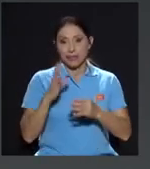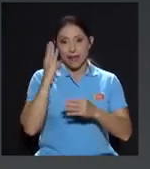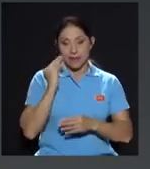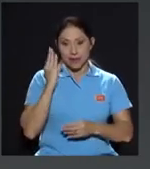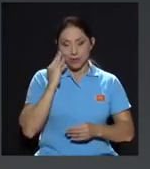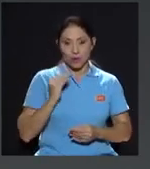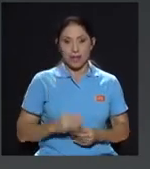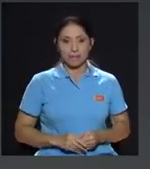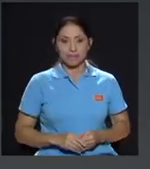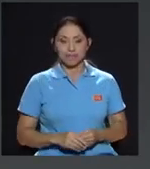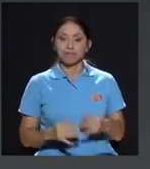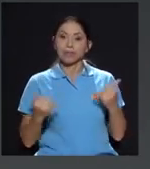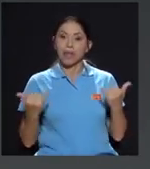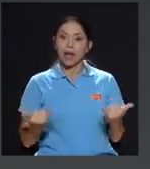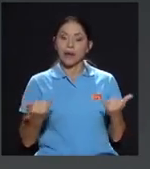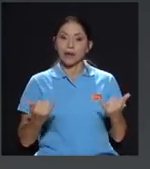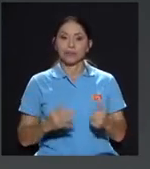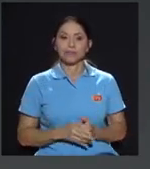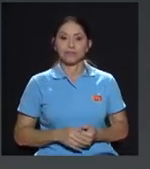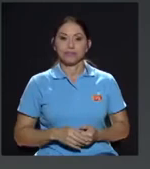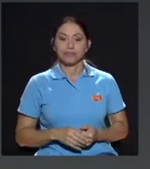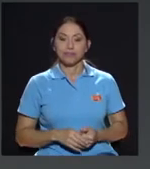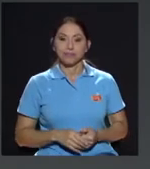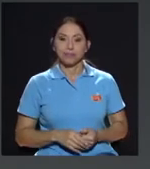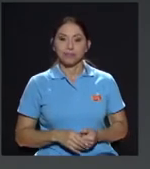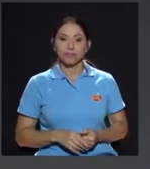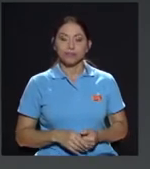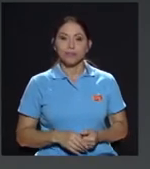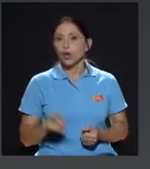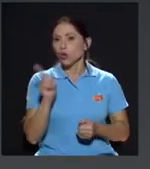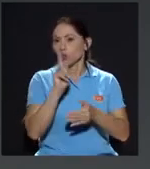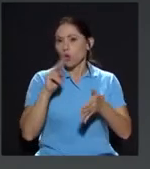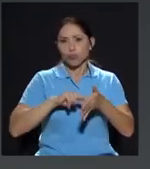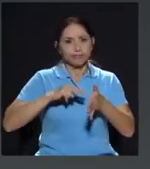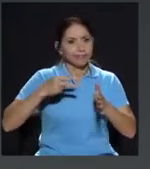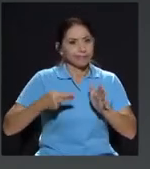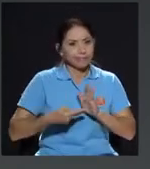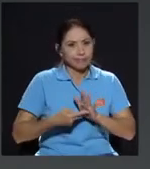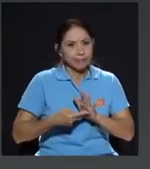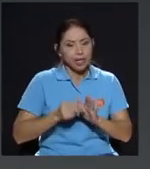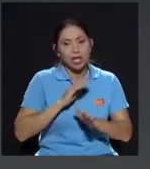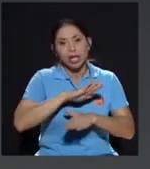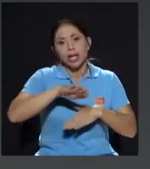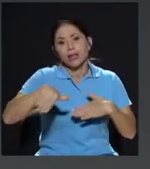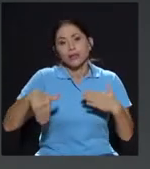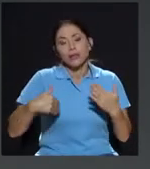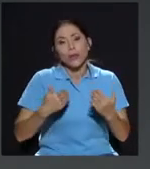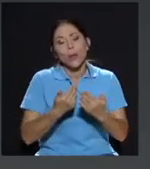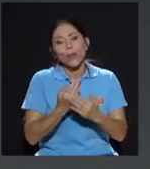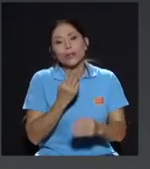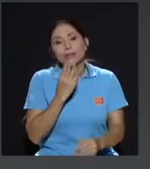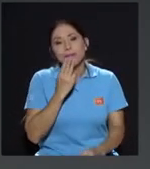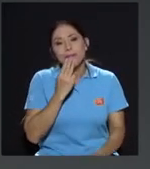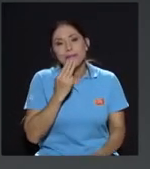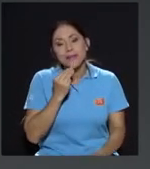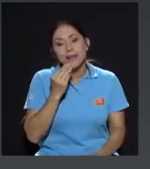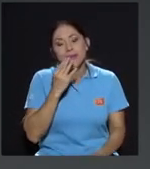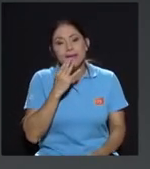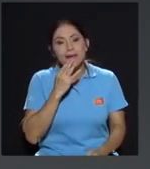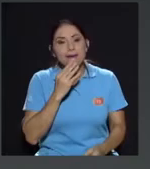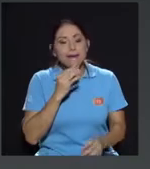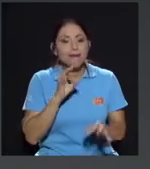ahora no quiere decir que todo es miel sobre ojuelas